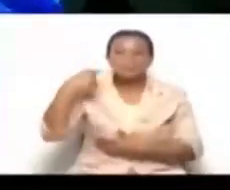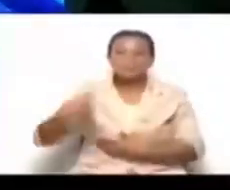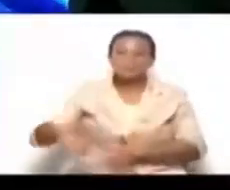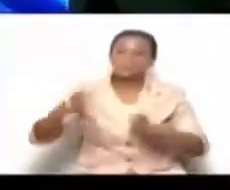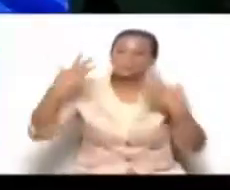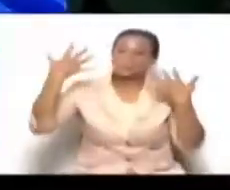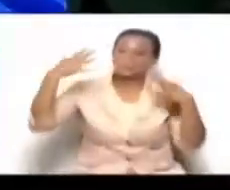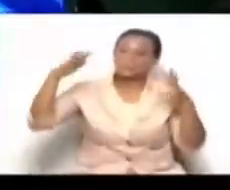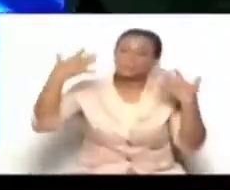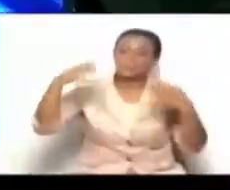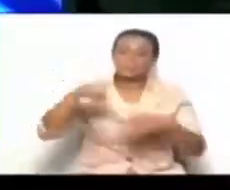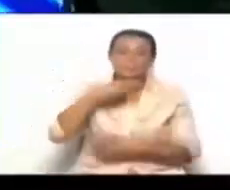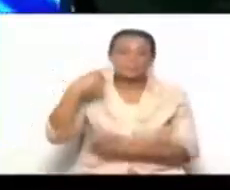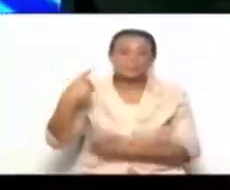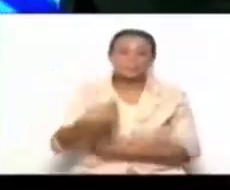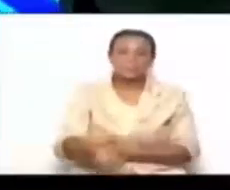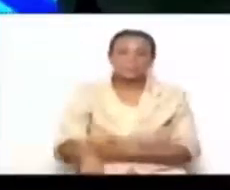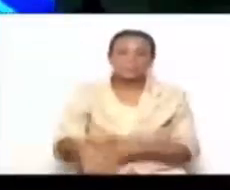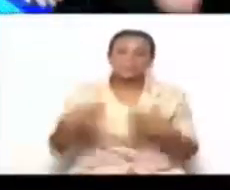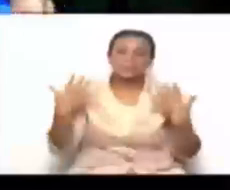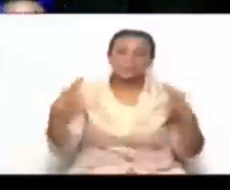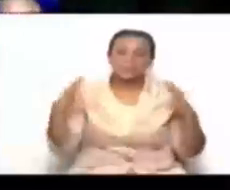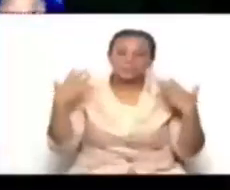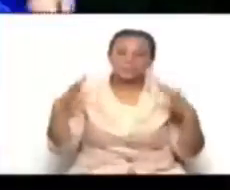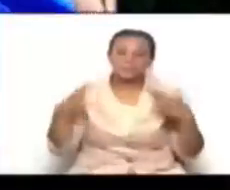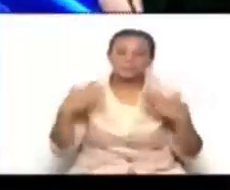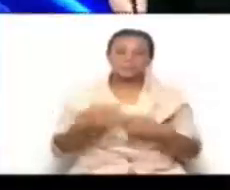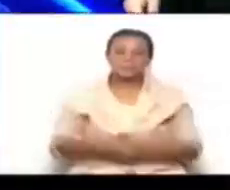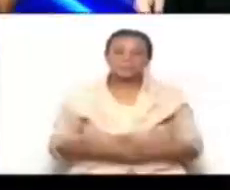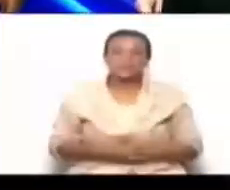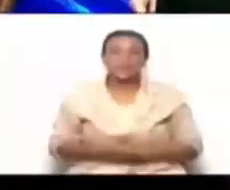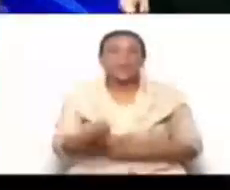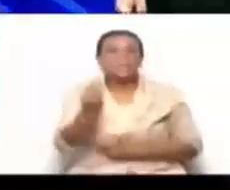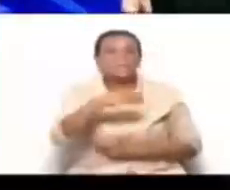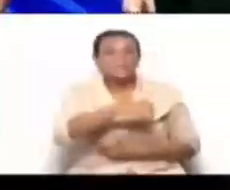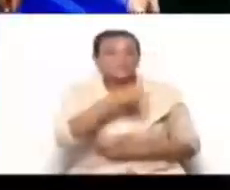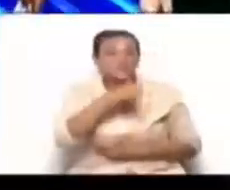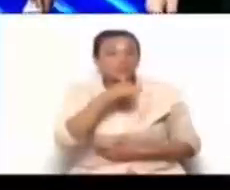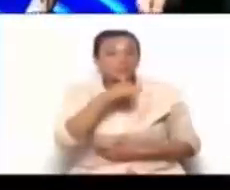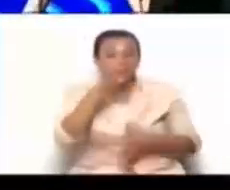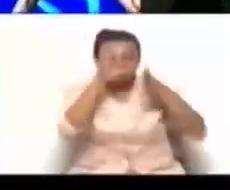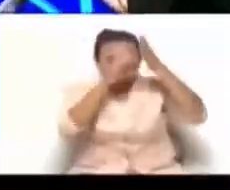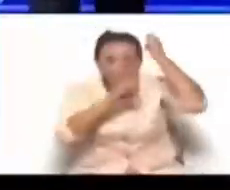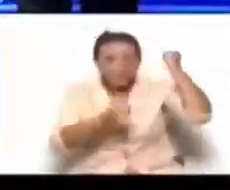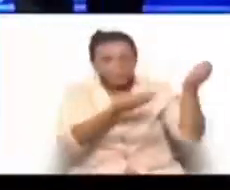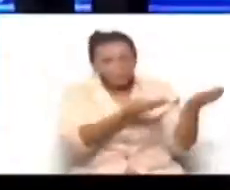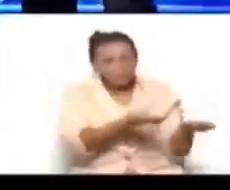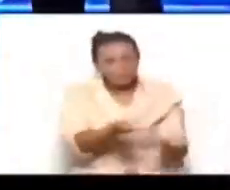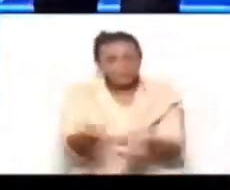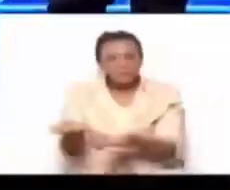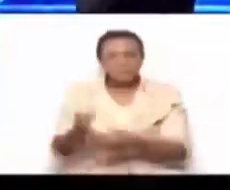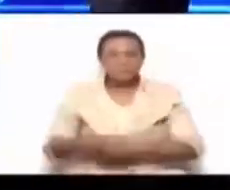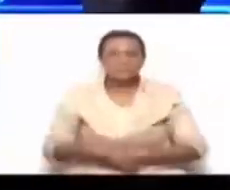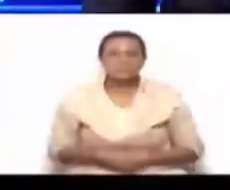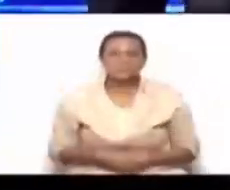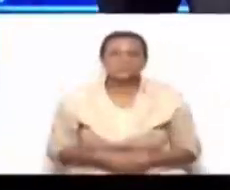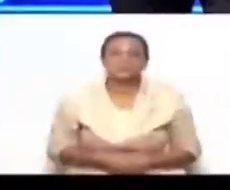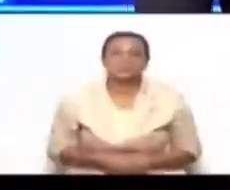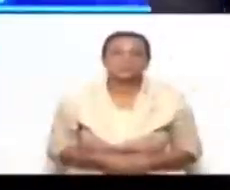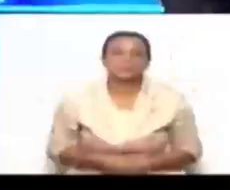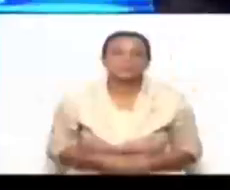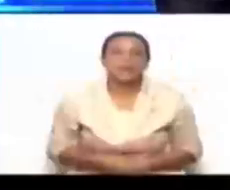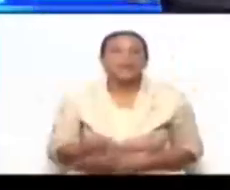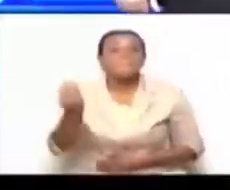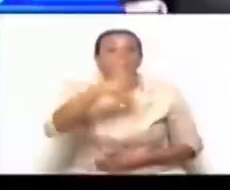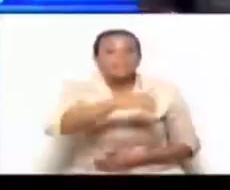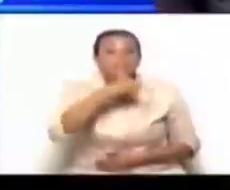Gracias. Esperamos, Moscú siempre lo dice. Seguimos por aquí, gracias, embajador. Gracias. Siguiente